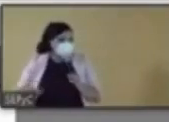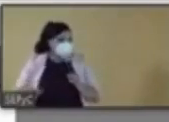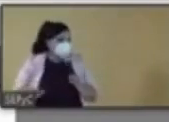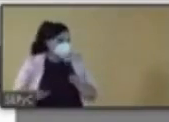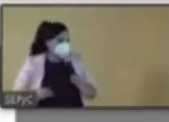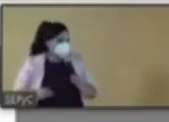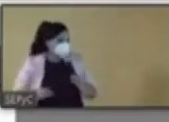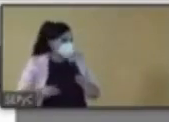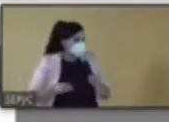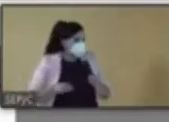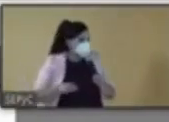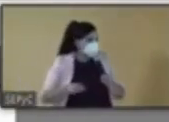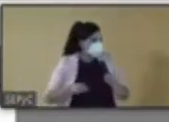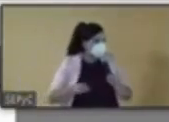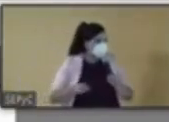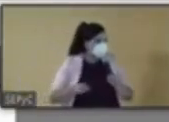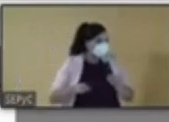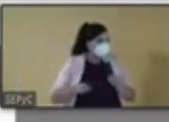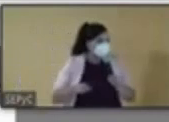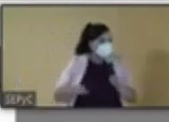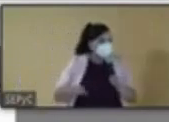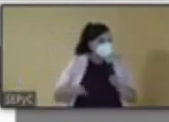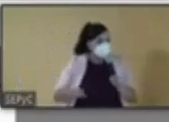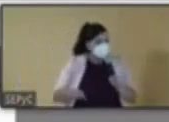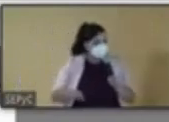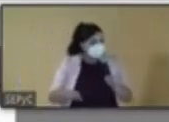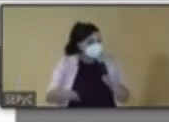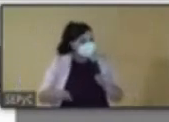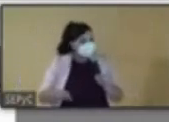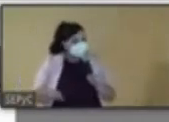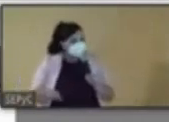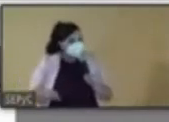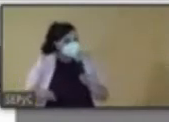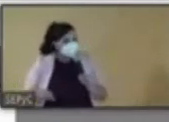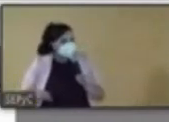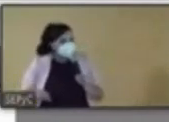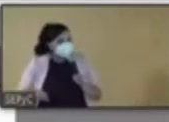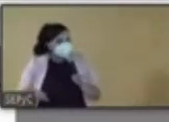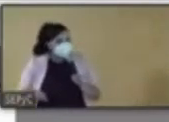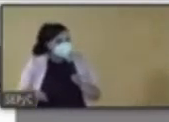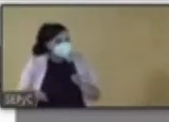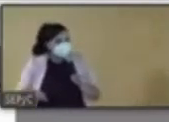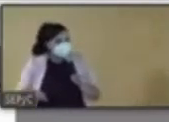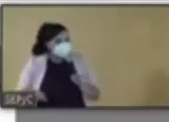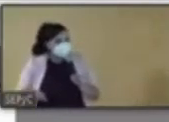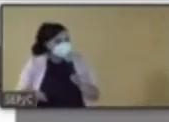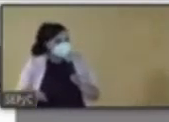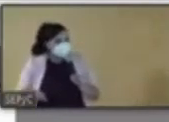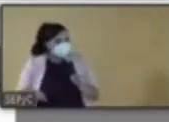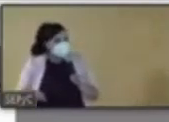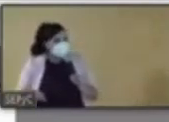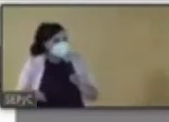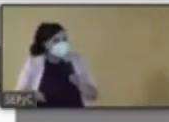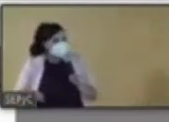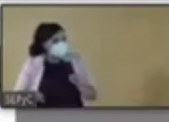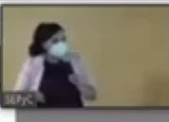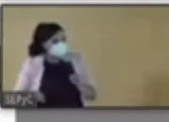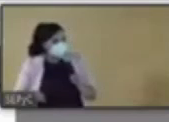órgano interno de control o ante la Secretaría de Transparencia y Rendición de Cuentas y procedemos a la